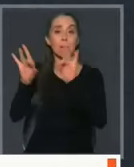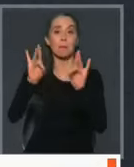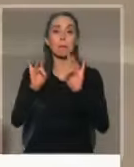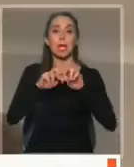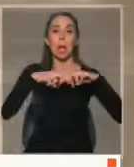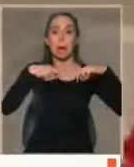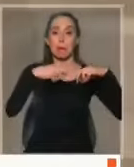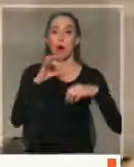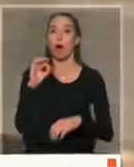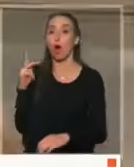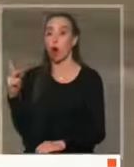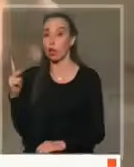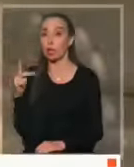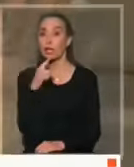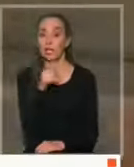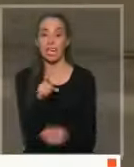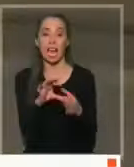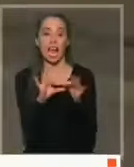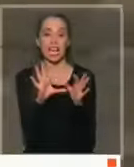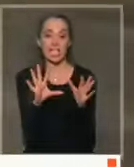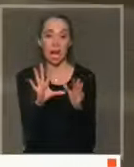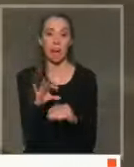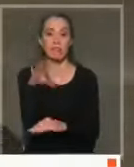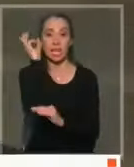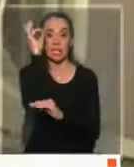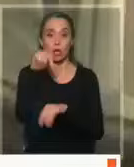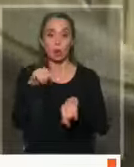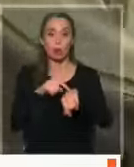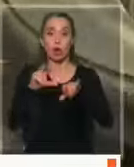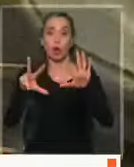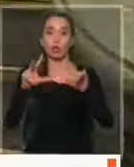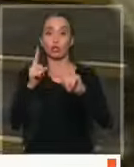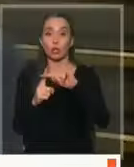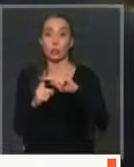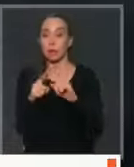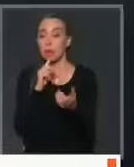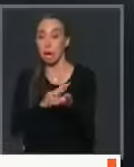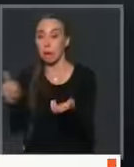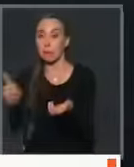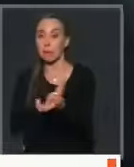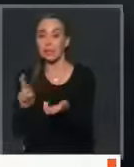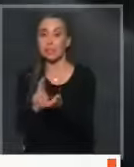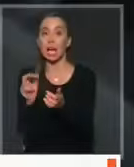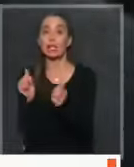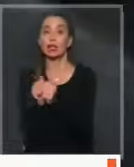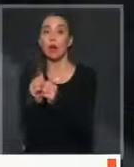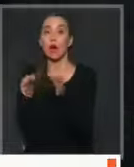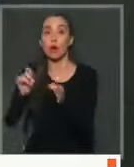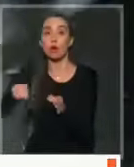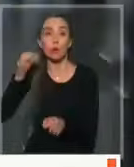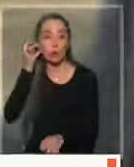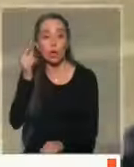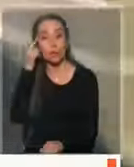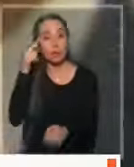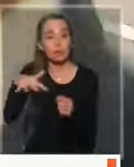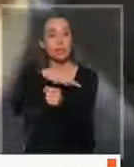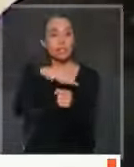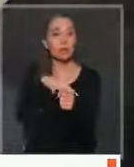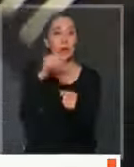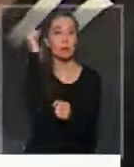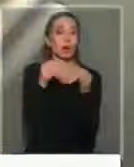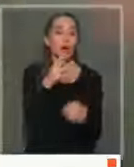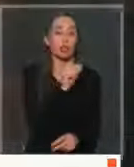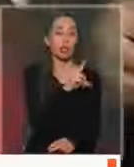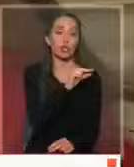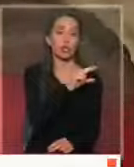Ok. Evidentemente grave, por eso que nos vamos a reunir ahora a las 8:30. ¿Son de estos mensajes con la ministra? ¿Qué le parece la situación con el Poder Judicial?